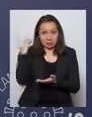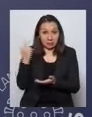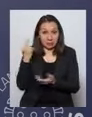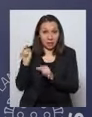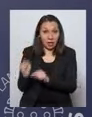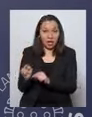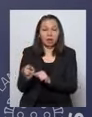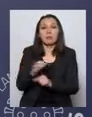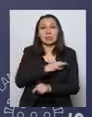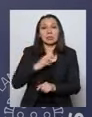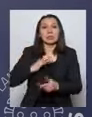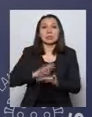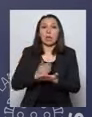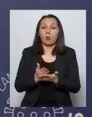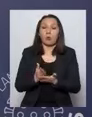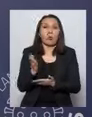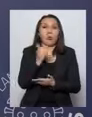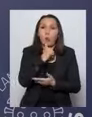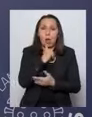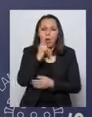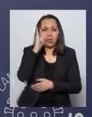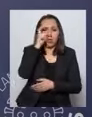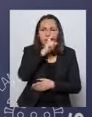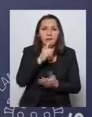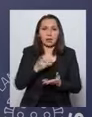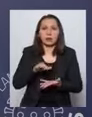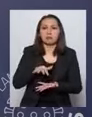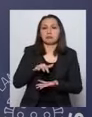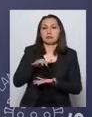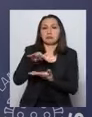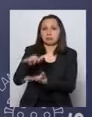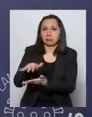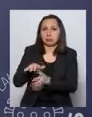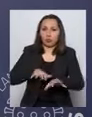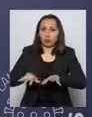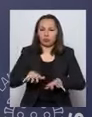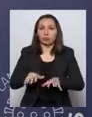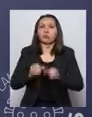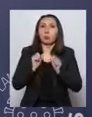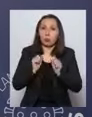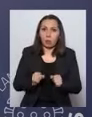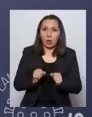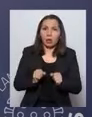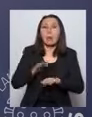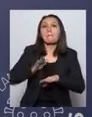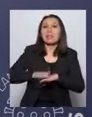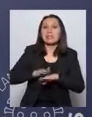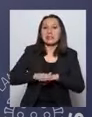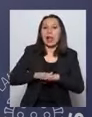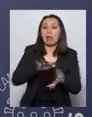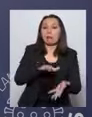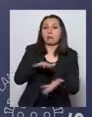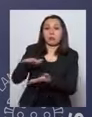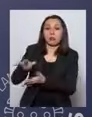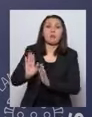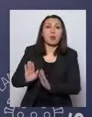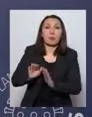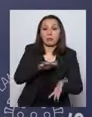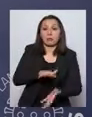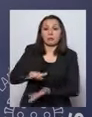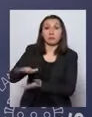supuesto el ministerio de salud no tiene ninguna dificultad en entregar estos insumos en préstamo para que mantenga